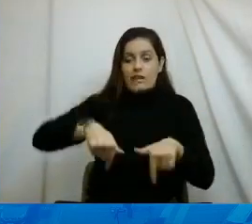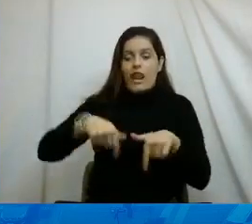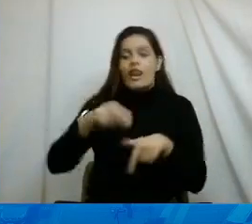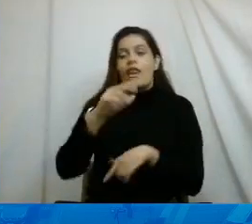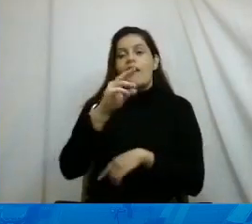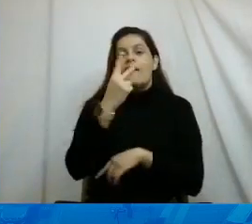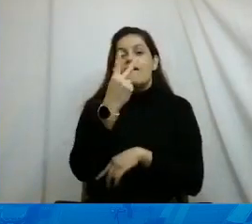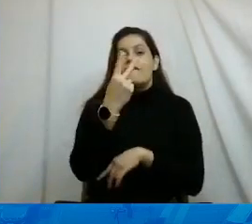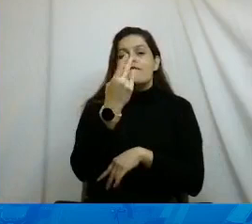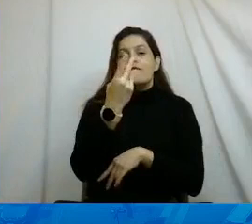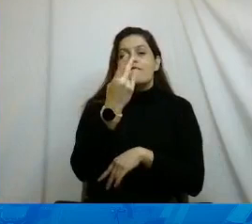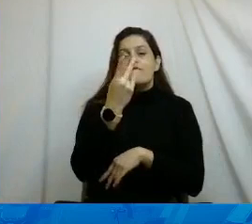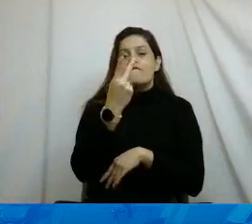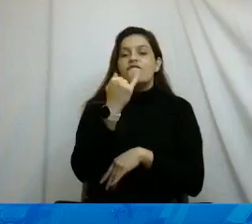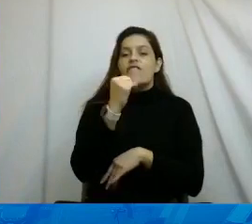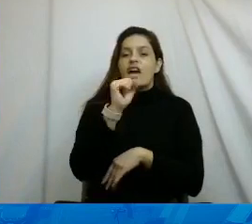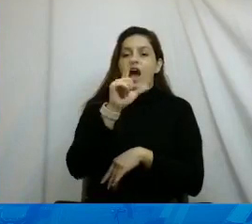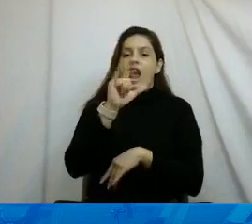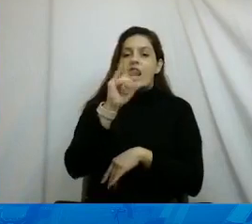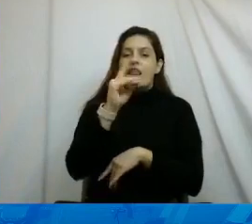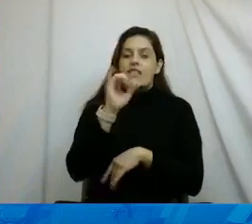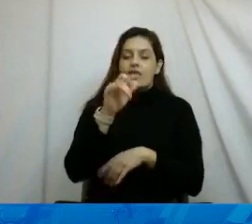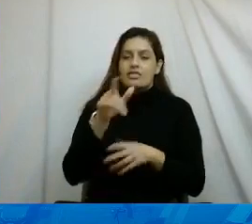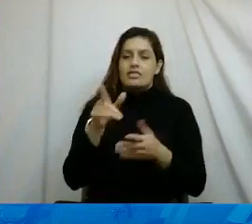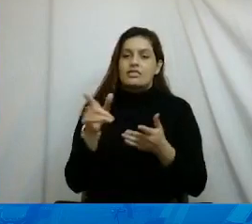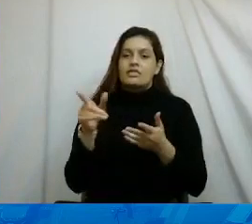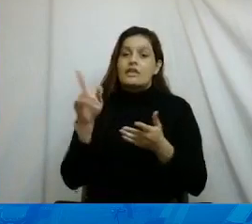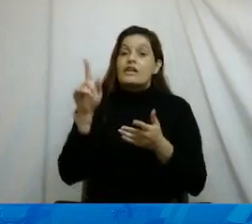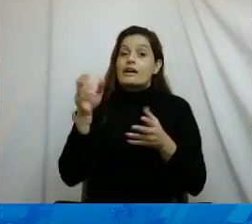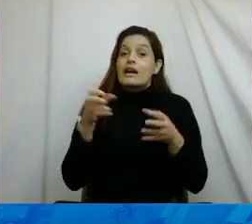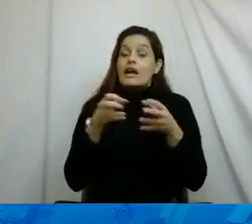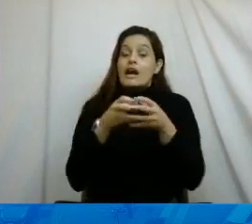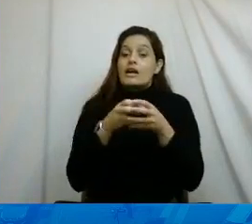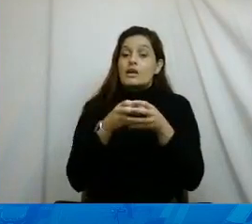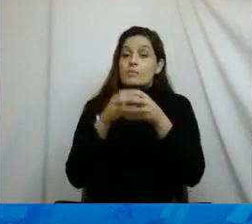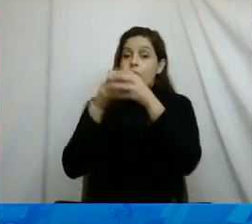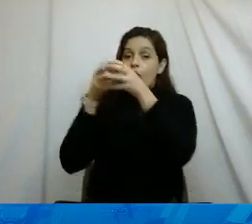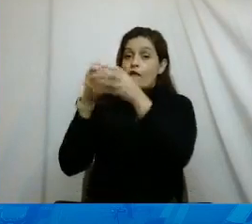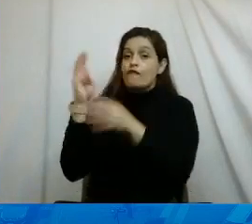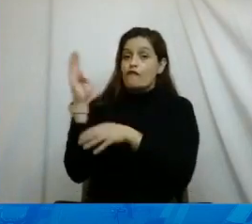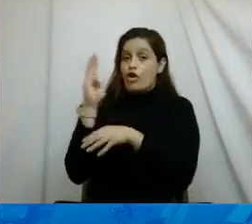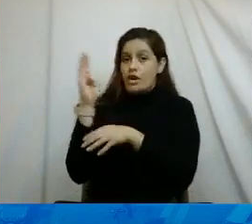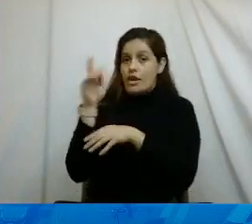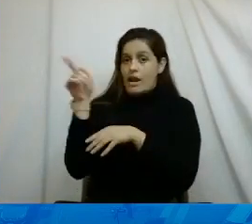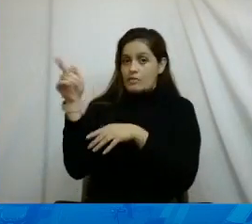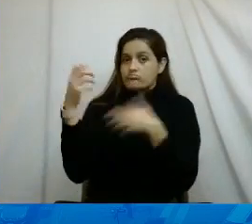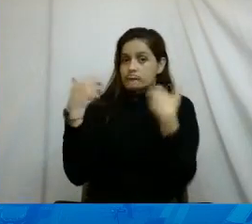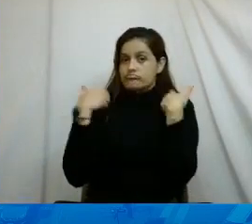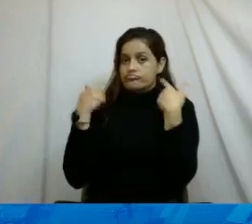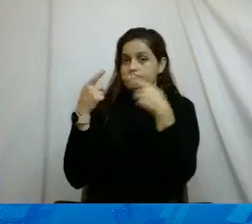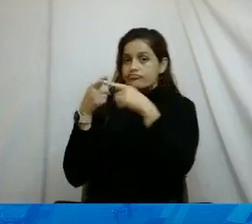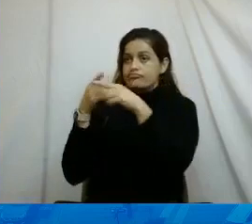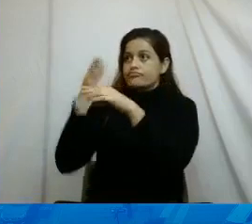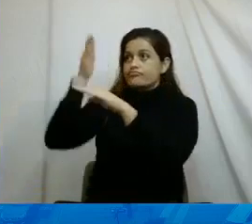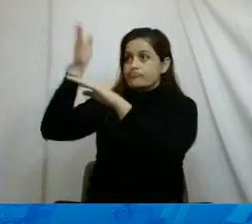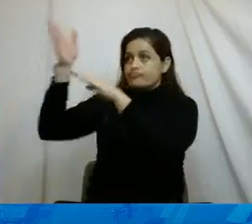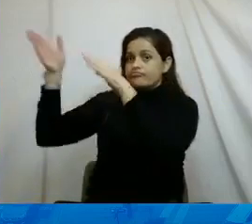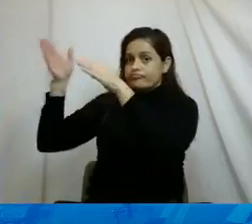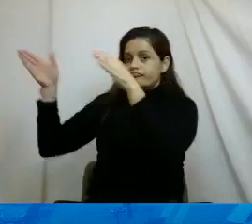De todas formas, quería dejar en antecedente que el equipo de la delegación de Boyenar está desplegado en el